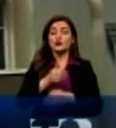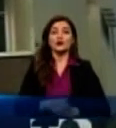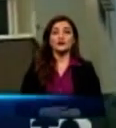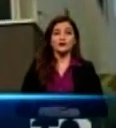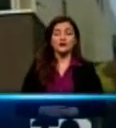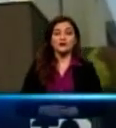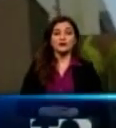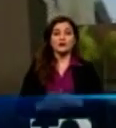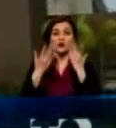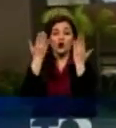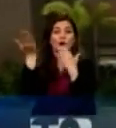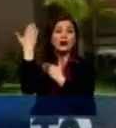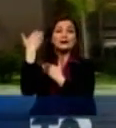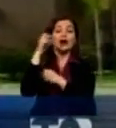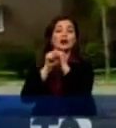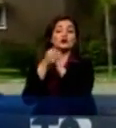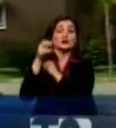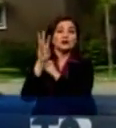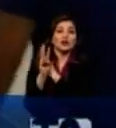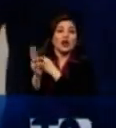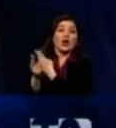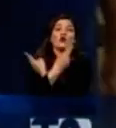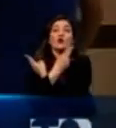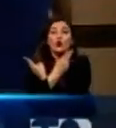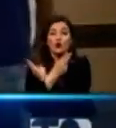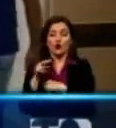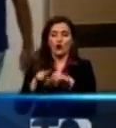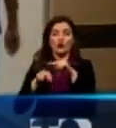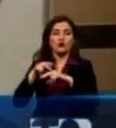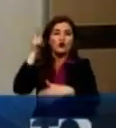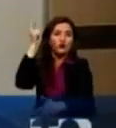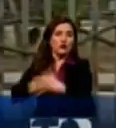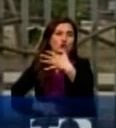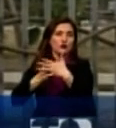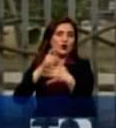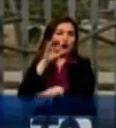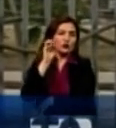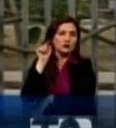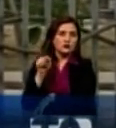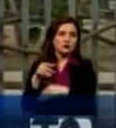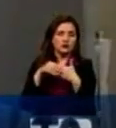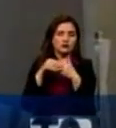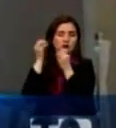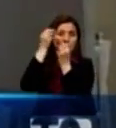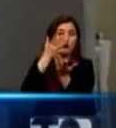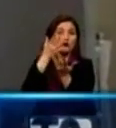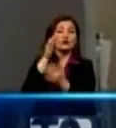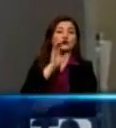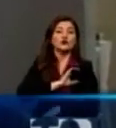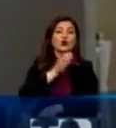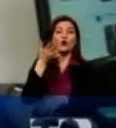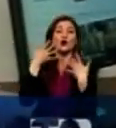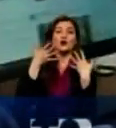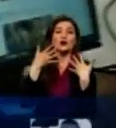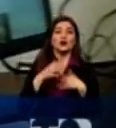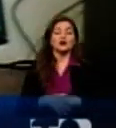misma razón, la obra fue clausurada en 2016 y la constructora multada por cerca de $500.000 según información del municipio de